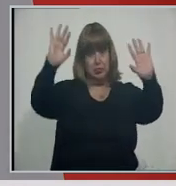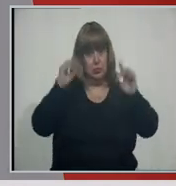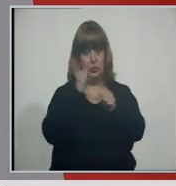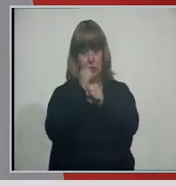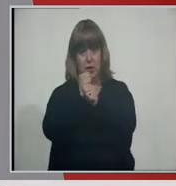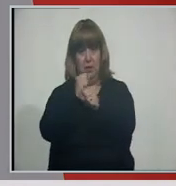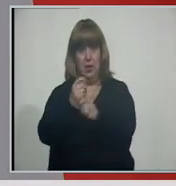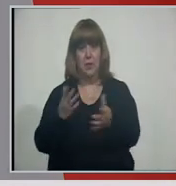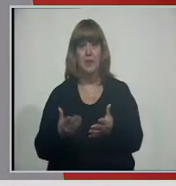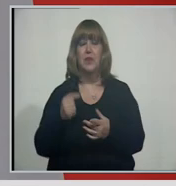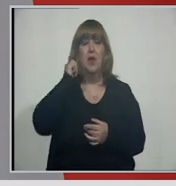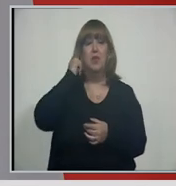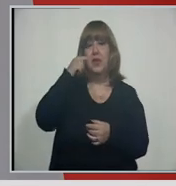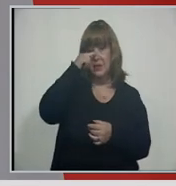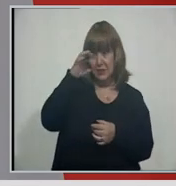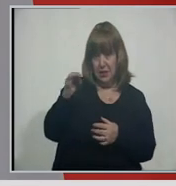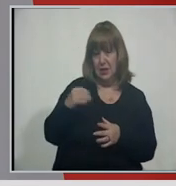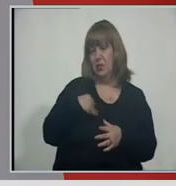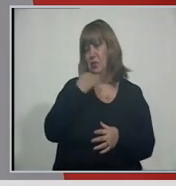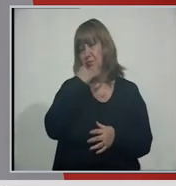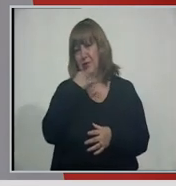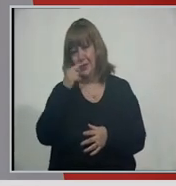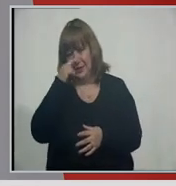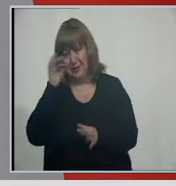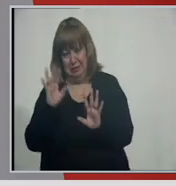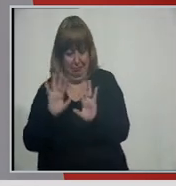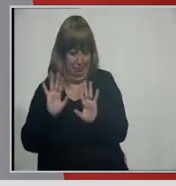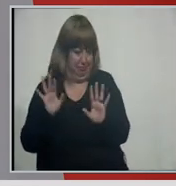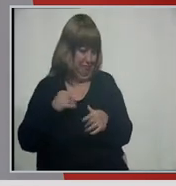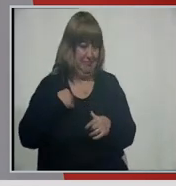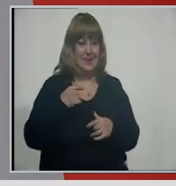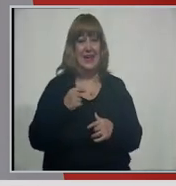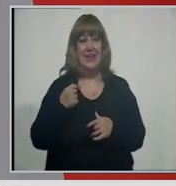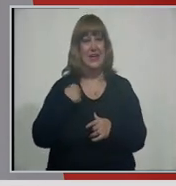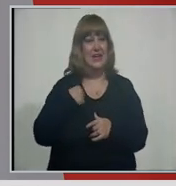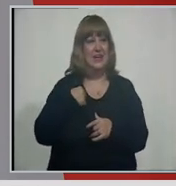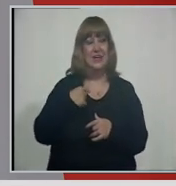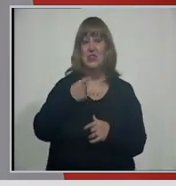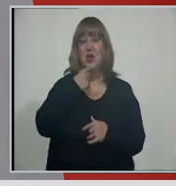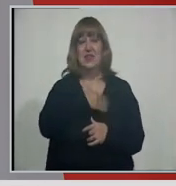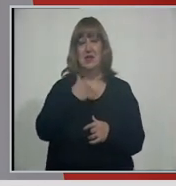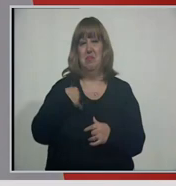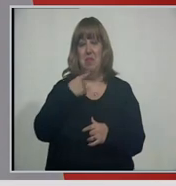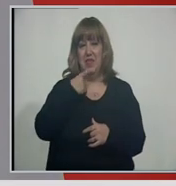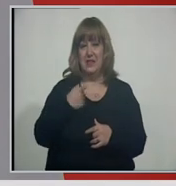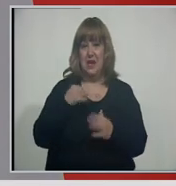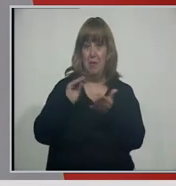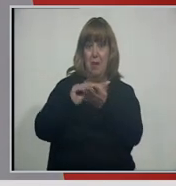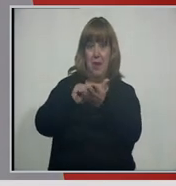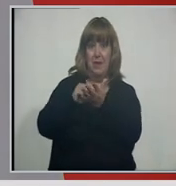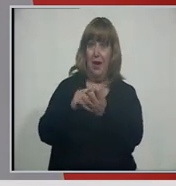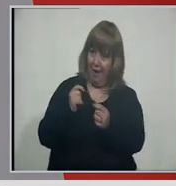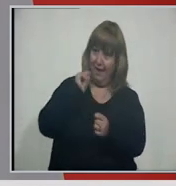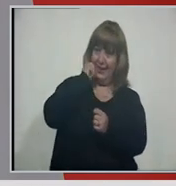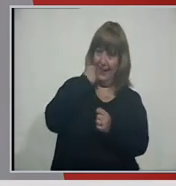puede notar en 70 un año por lado para que la gente diga qué